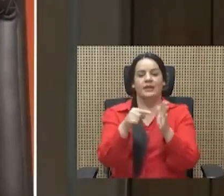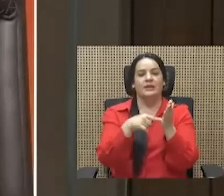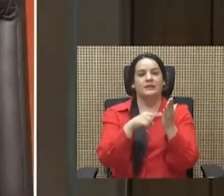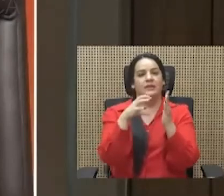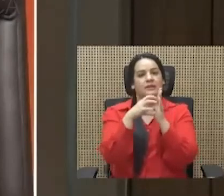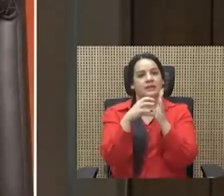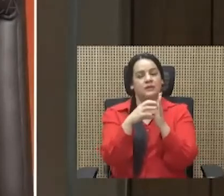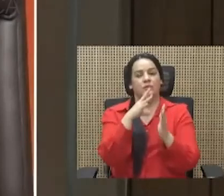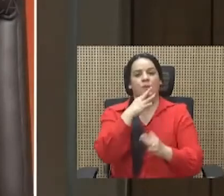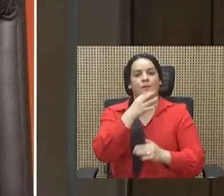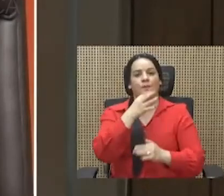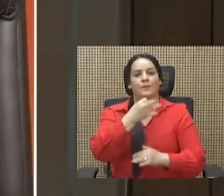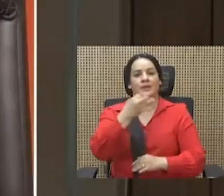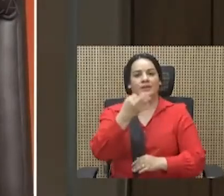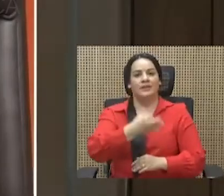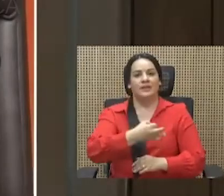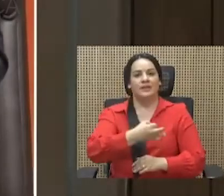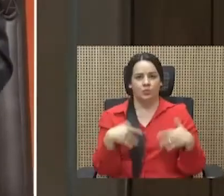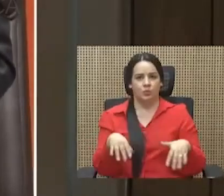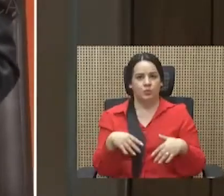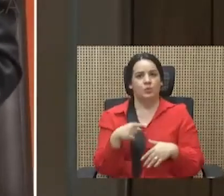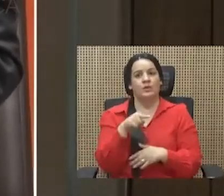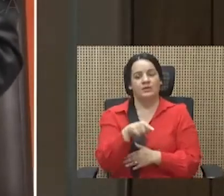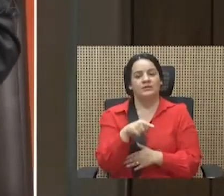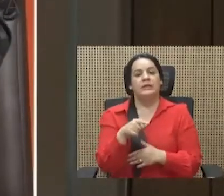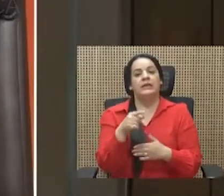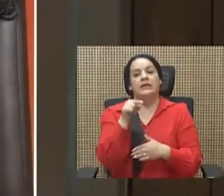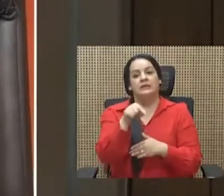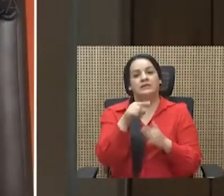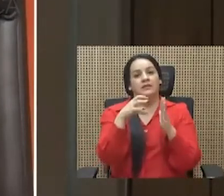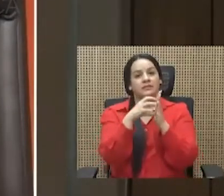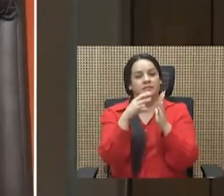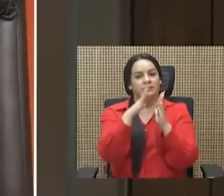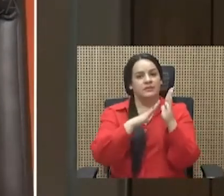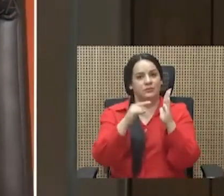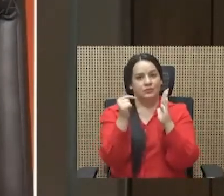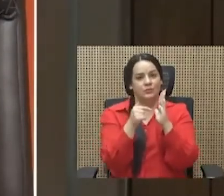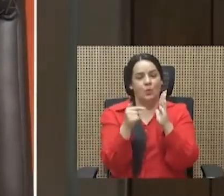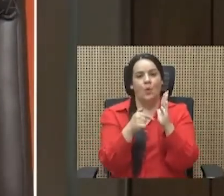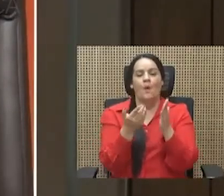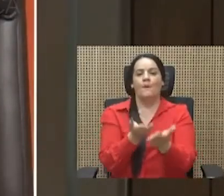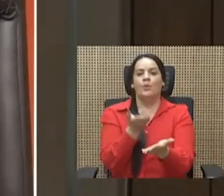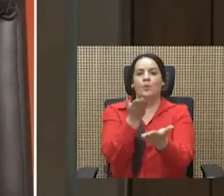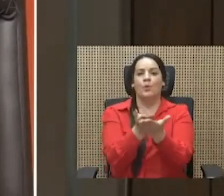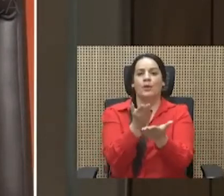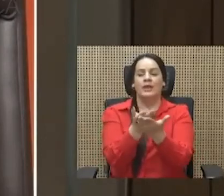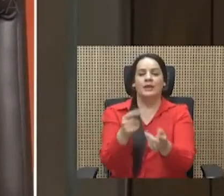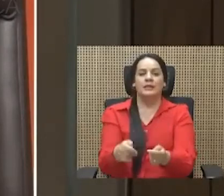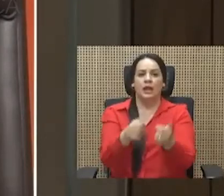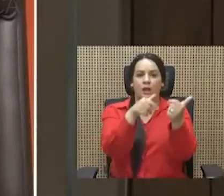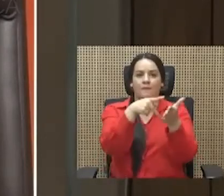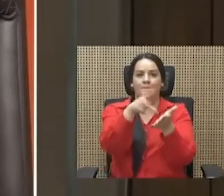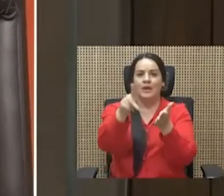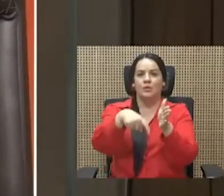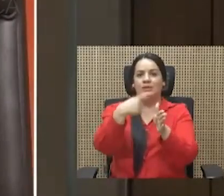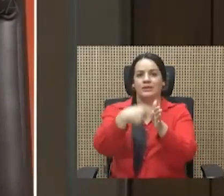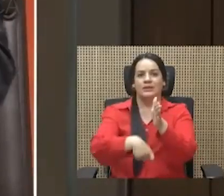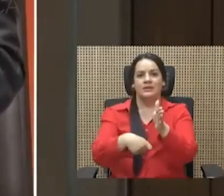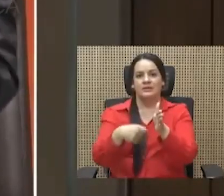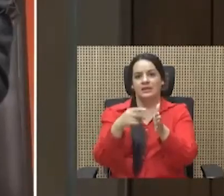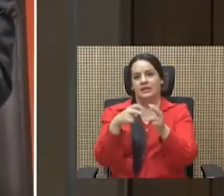barbaridad, texto que proponía sacar el pago de intereses de la regla fiscal, texto que